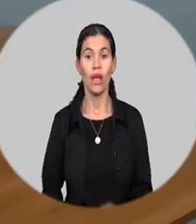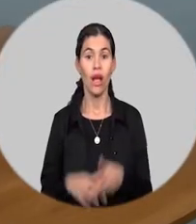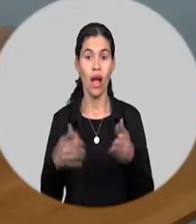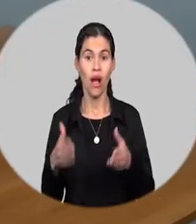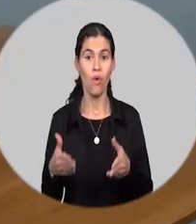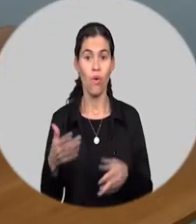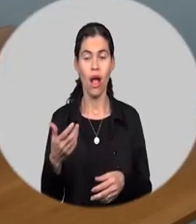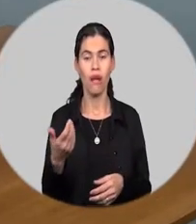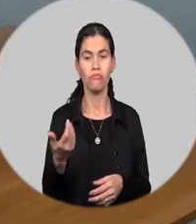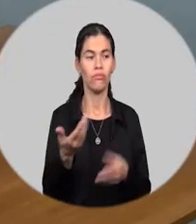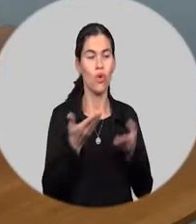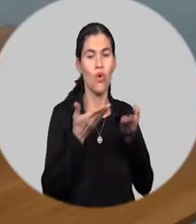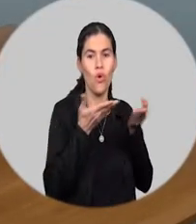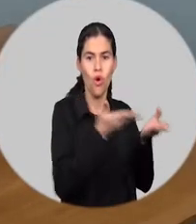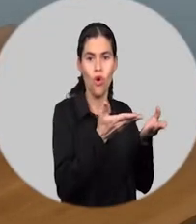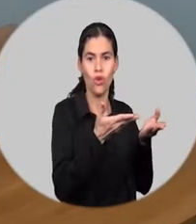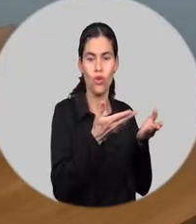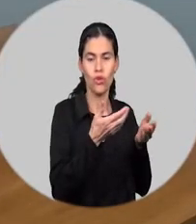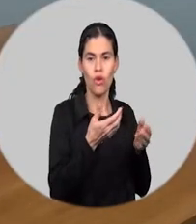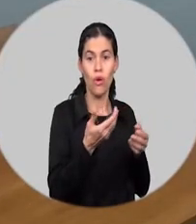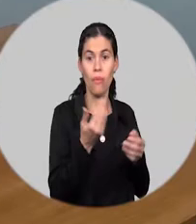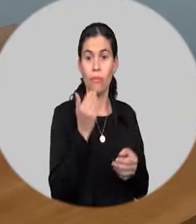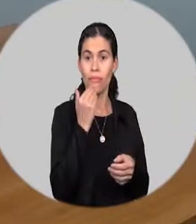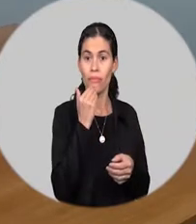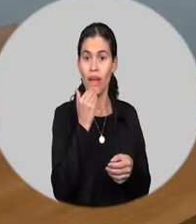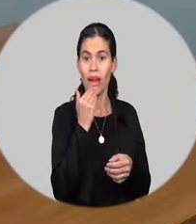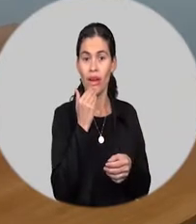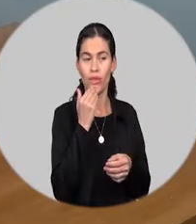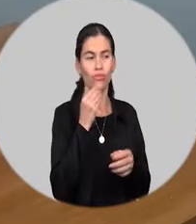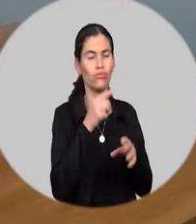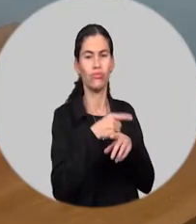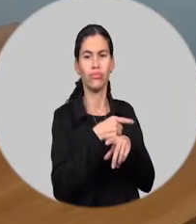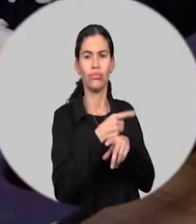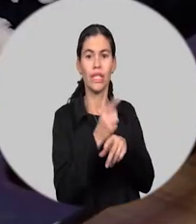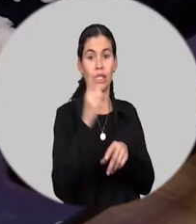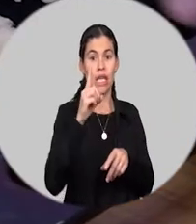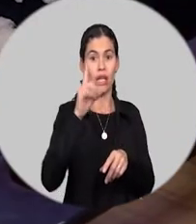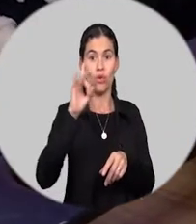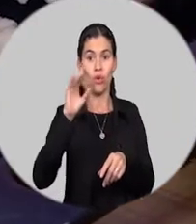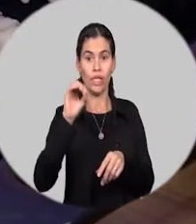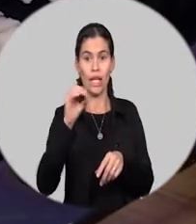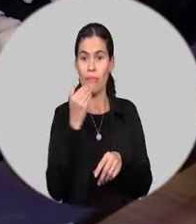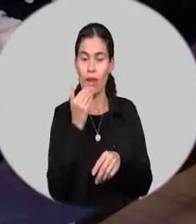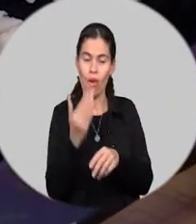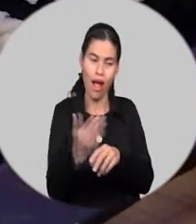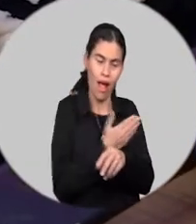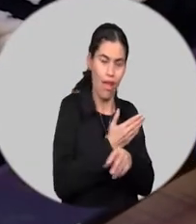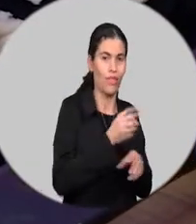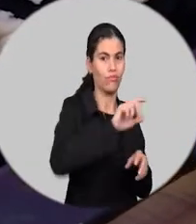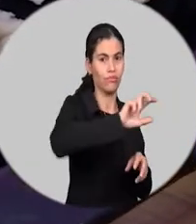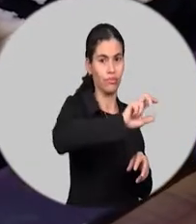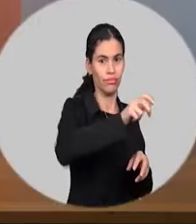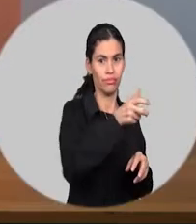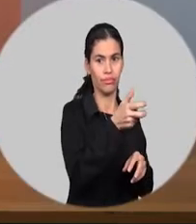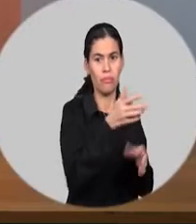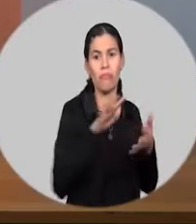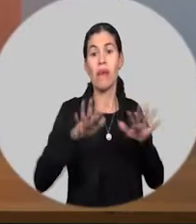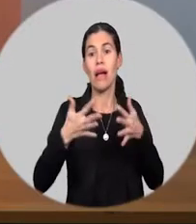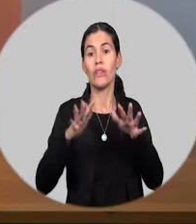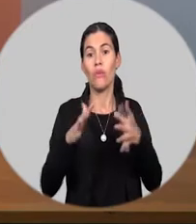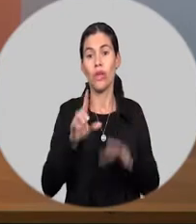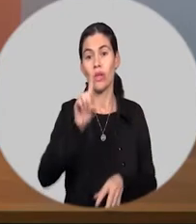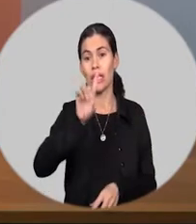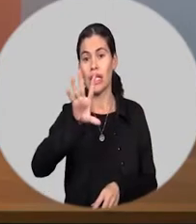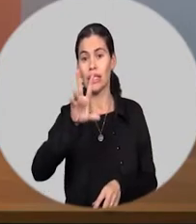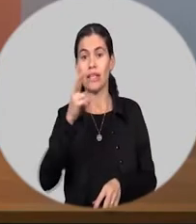Vamos a llevar al horno a 180 grados. El horno tiene que estar previamente calentado